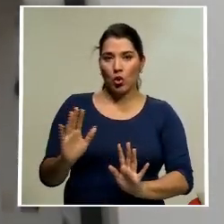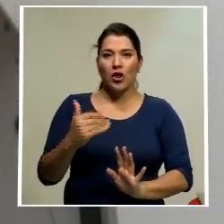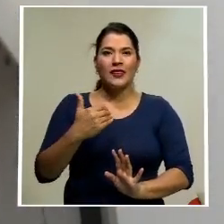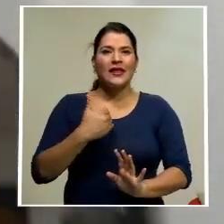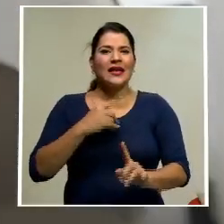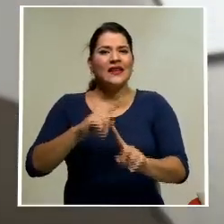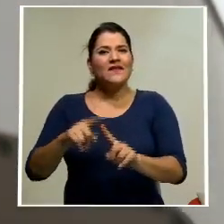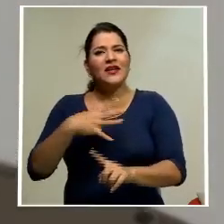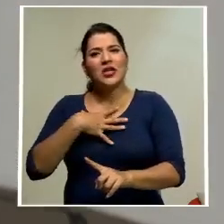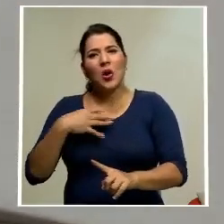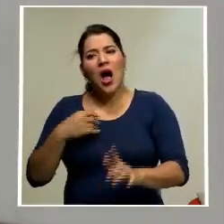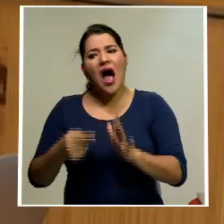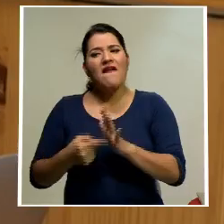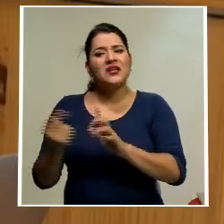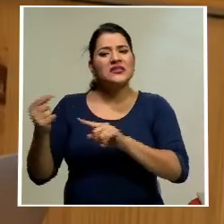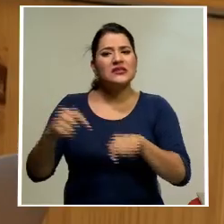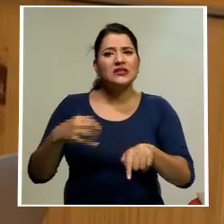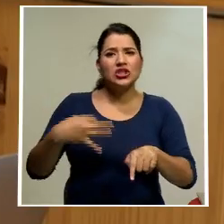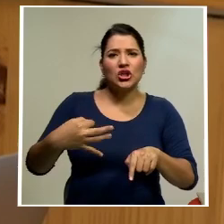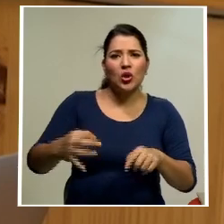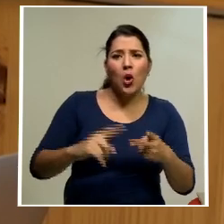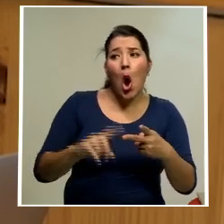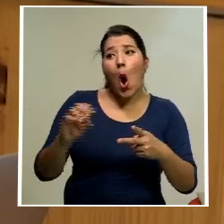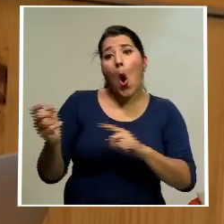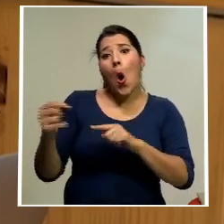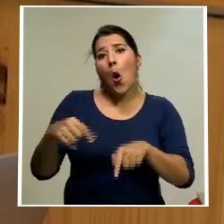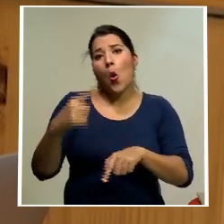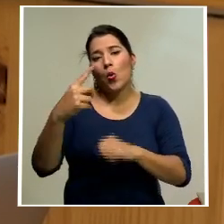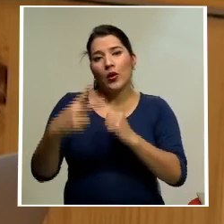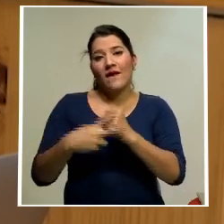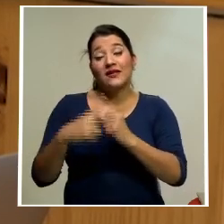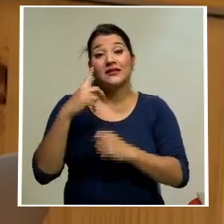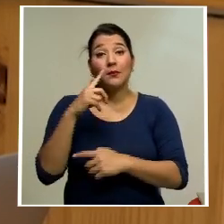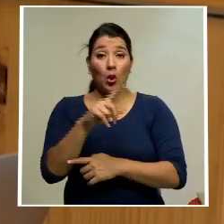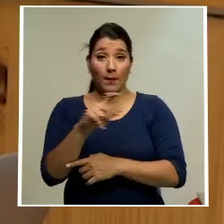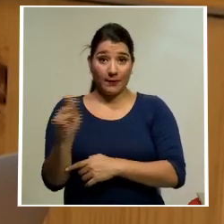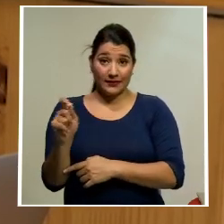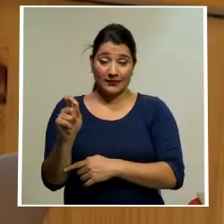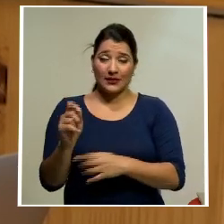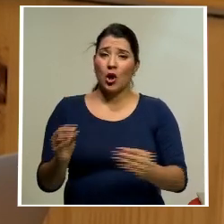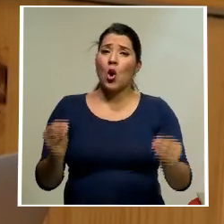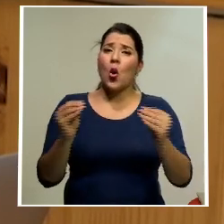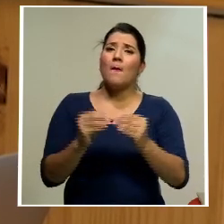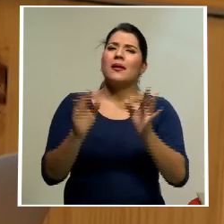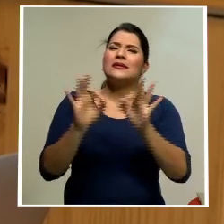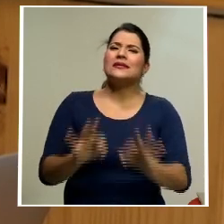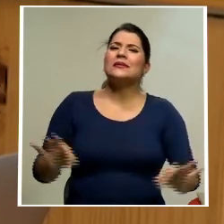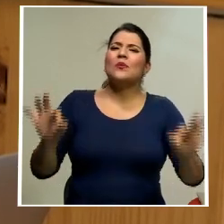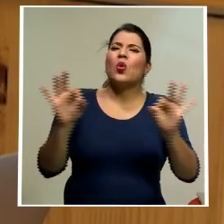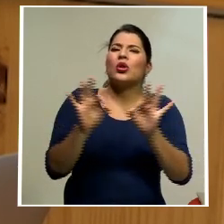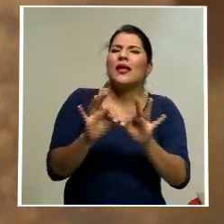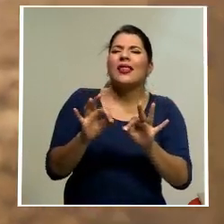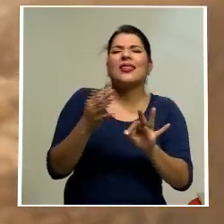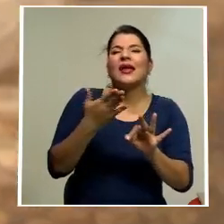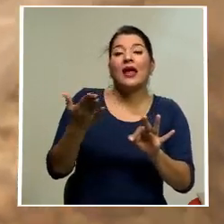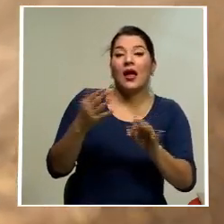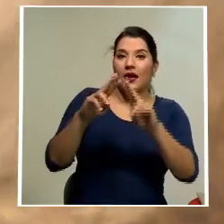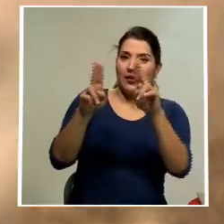todos los días, otros vienen una vez al mes. El coworking se basa en que lo esencial es el internet para poder